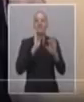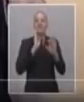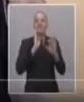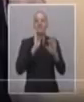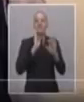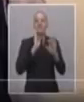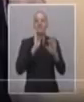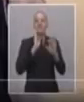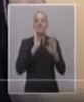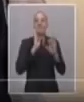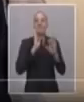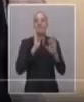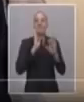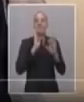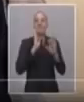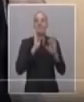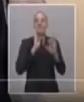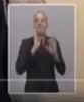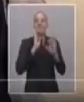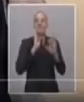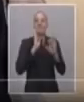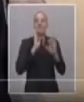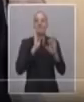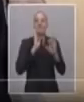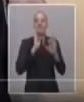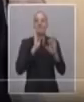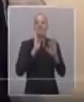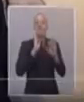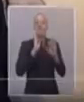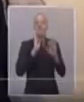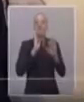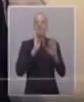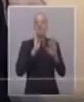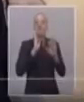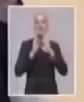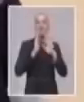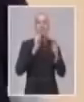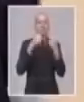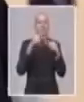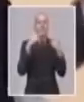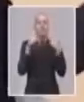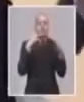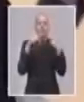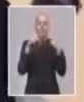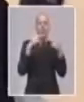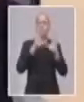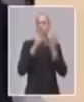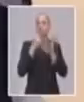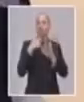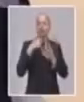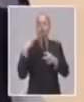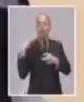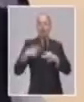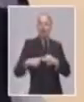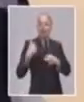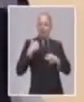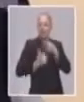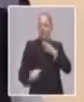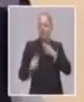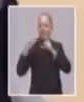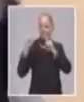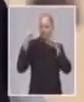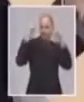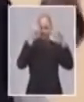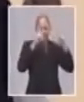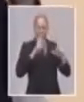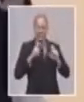de colas, tengo videos de muchas cosas, lo vamos a poner. Vamos a seguir oyendo al mongo este. Un momento muy importante, porque ahí es donde